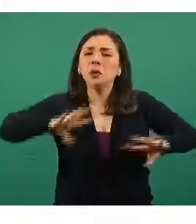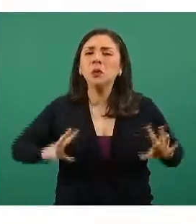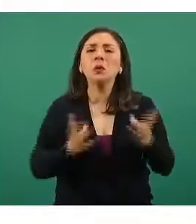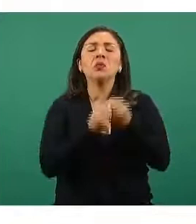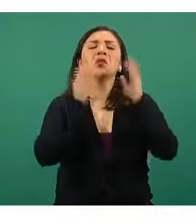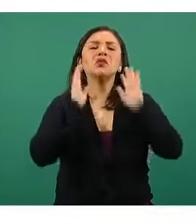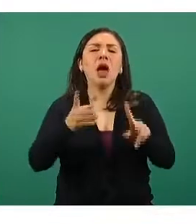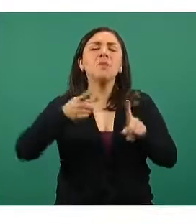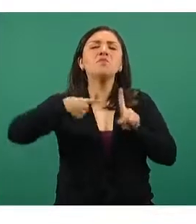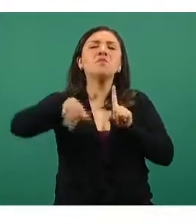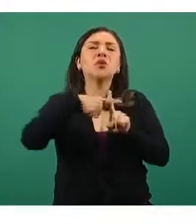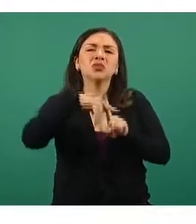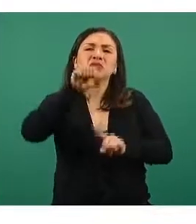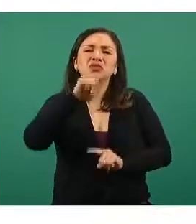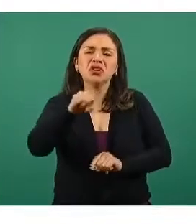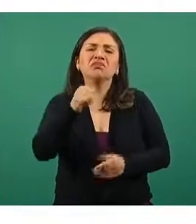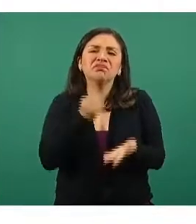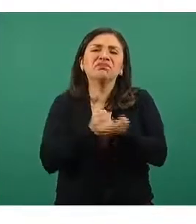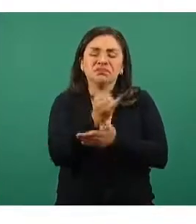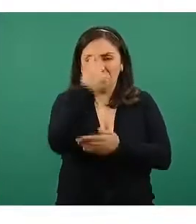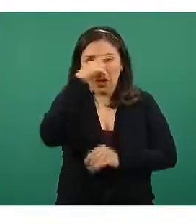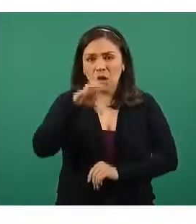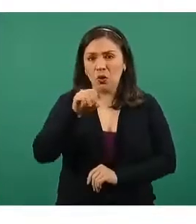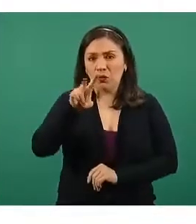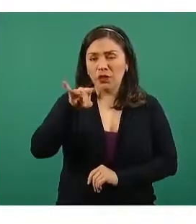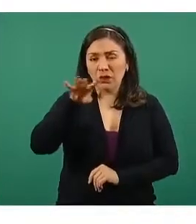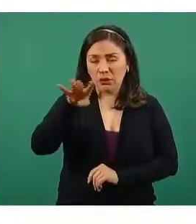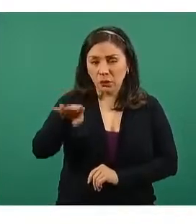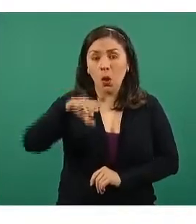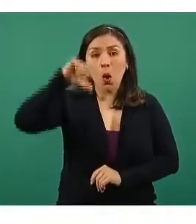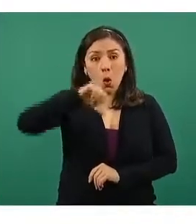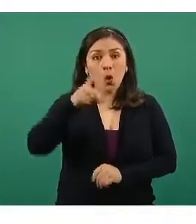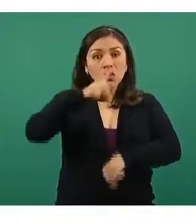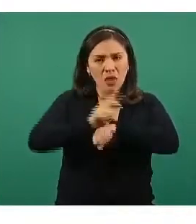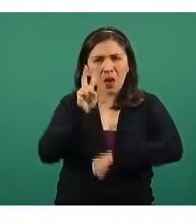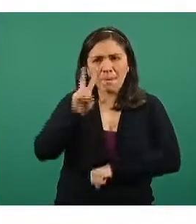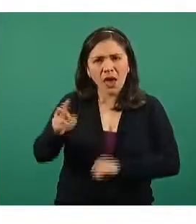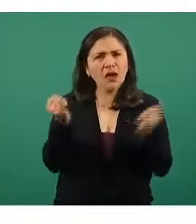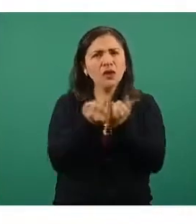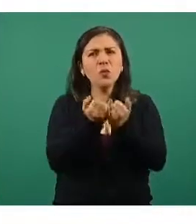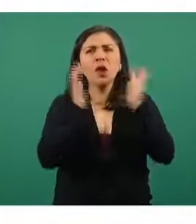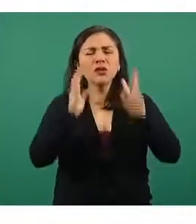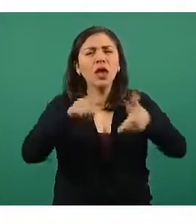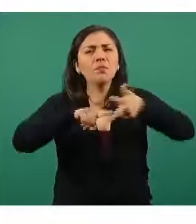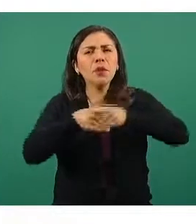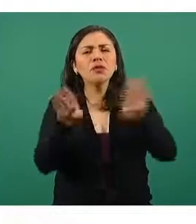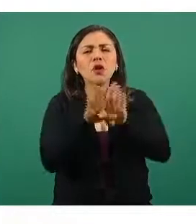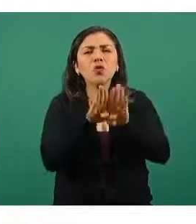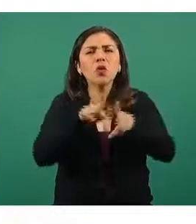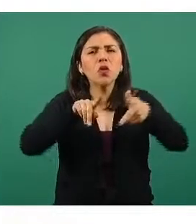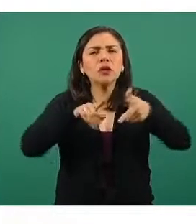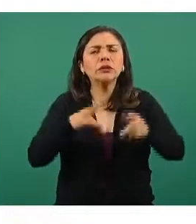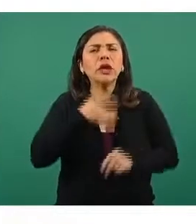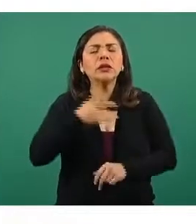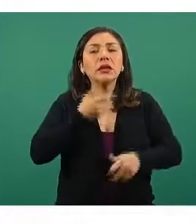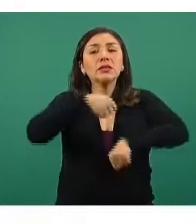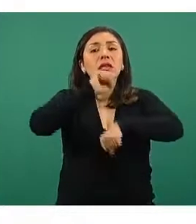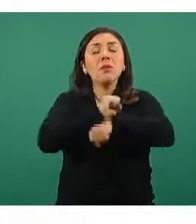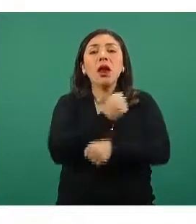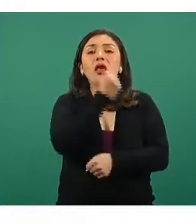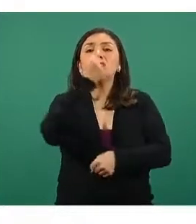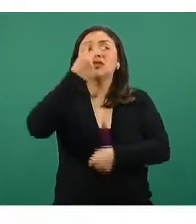de COVID-19. Como pueden también notar, el día de hoy empezamos a graficar la semana ya número 2